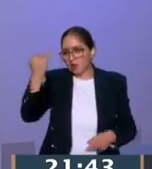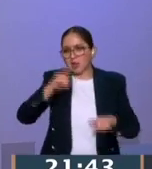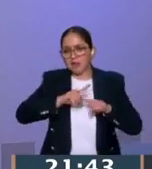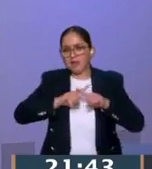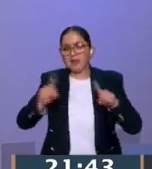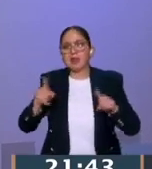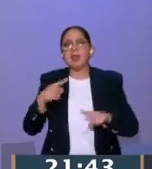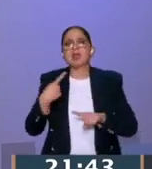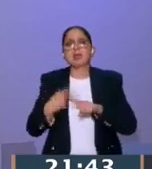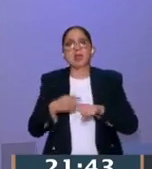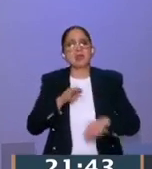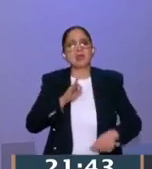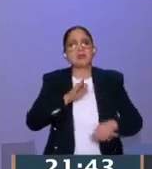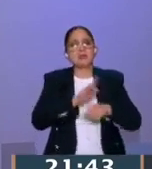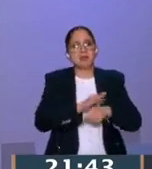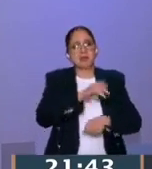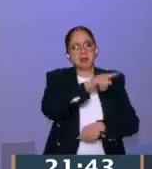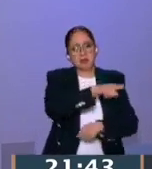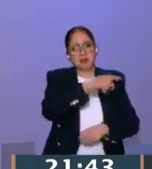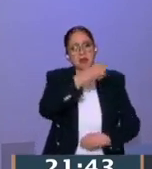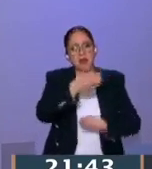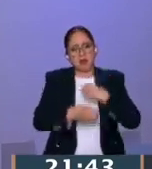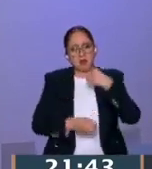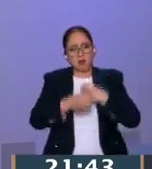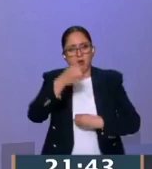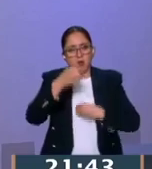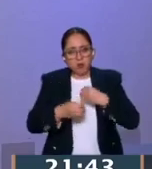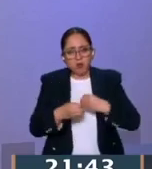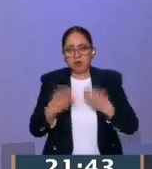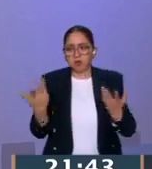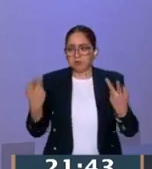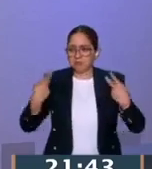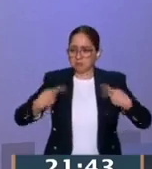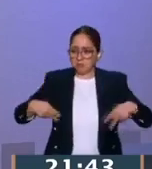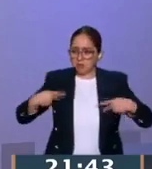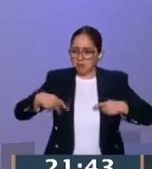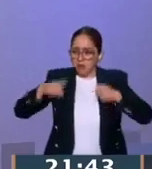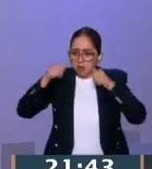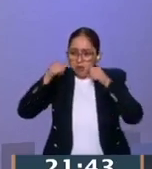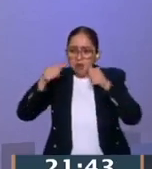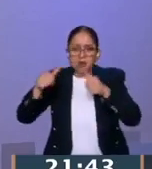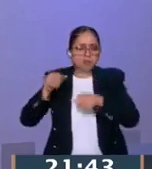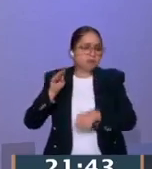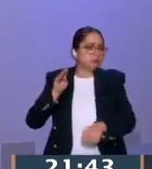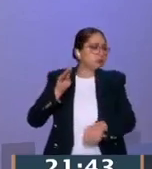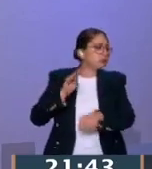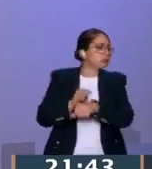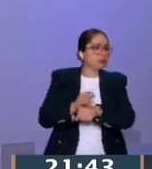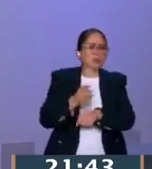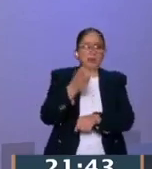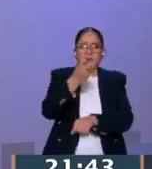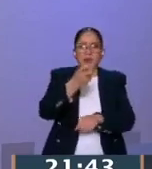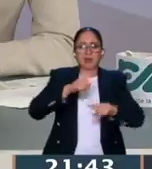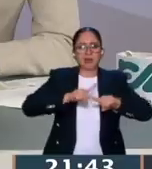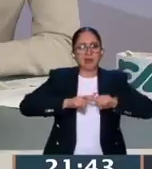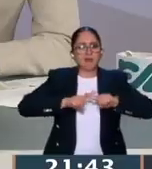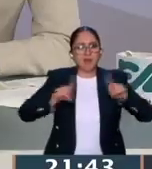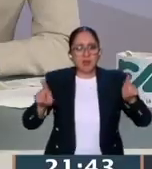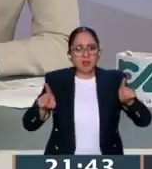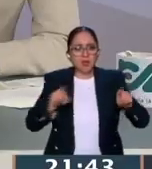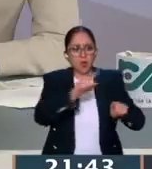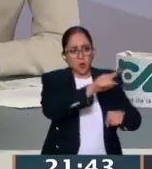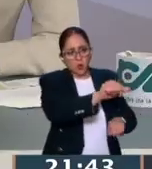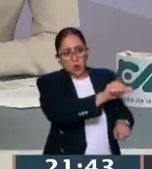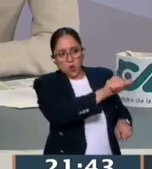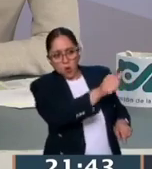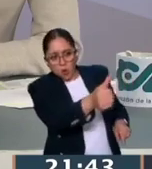Corte y además no escuchar la voz, marcar una diferencia radical entre el otro, otros